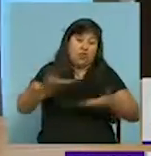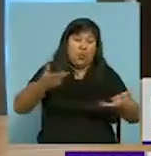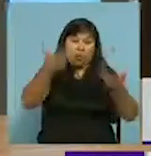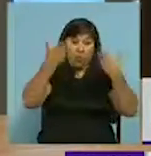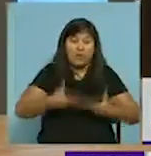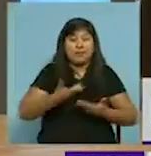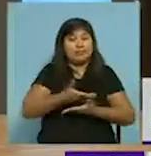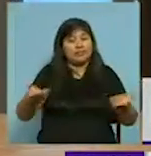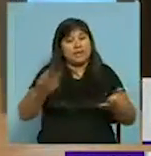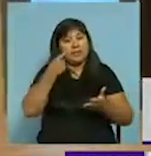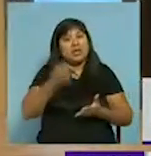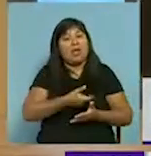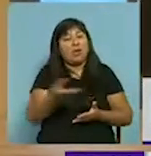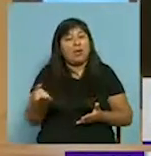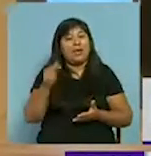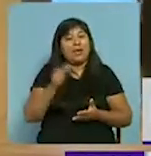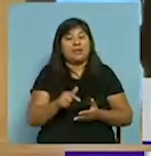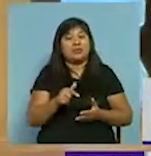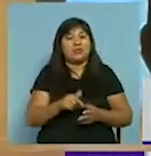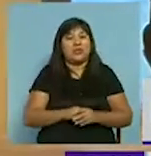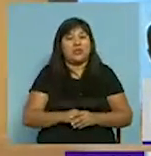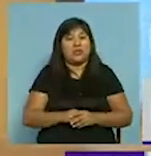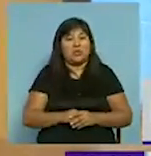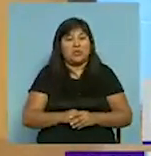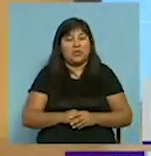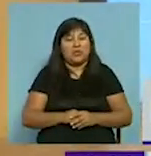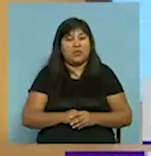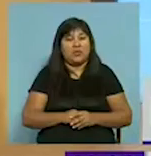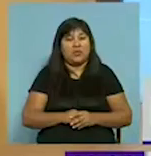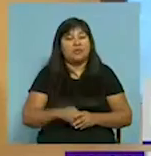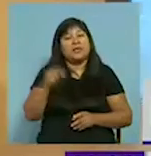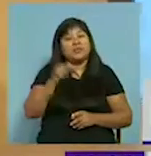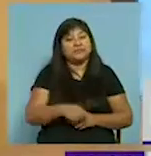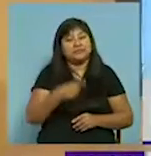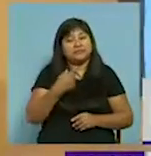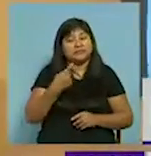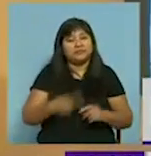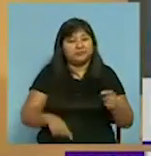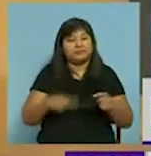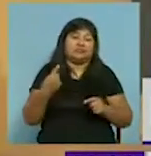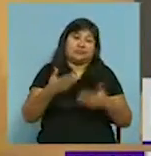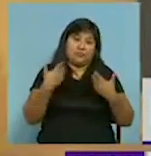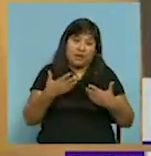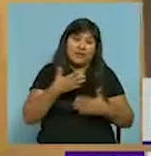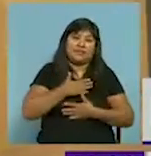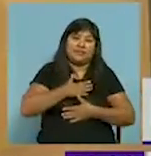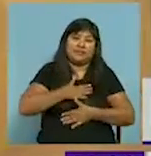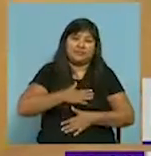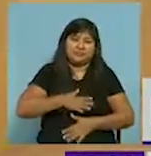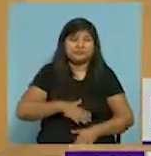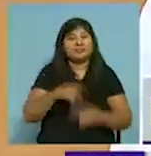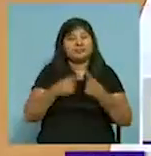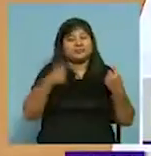este no se ve y eso habla de que uno se puede se puede quedar tranquilo porque porque el